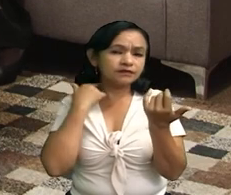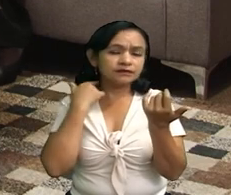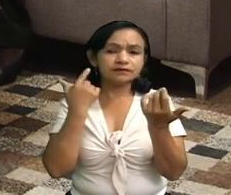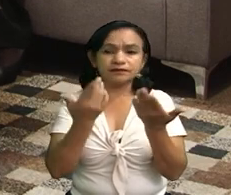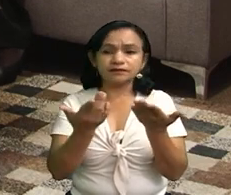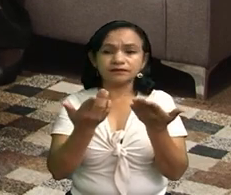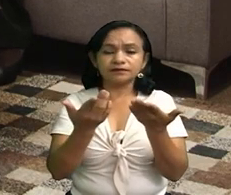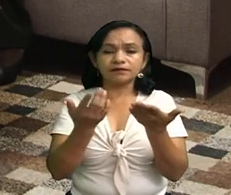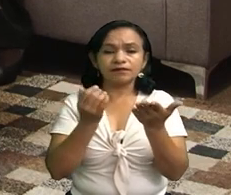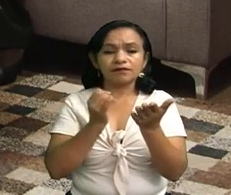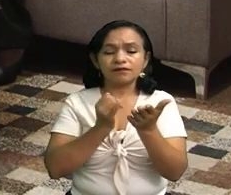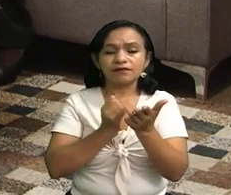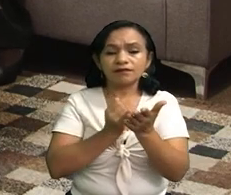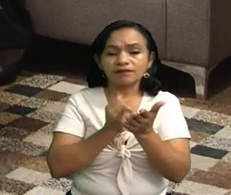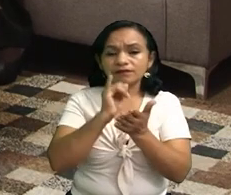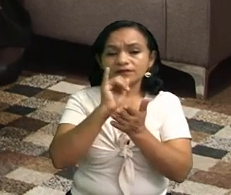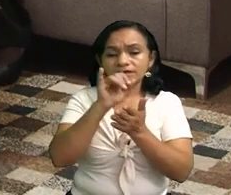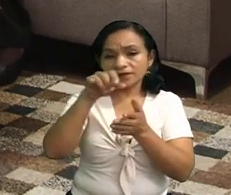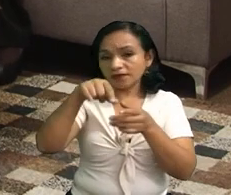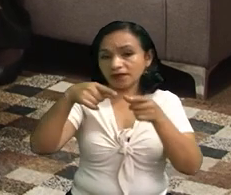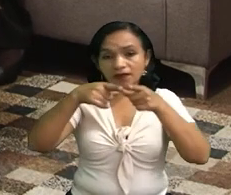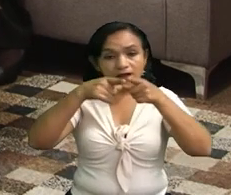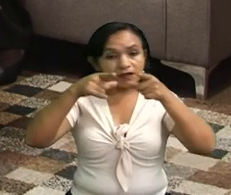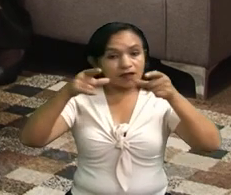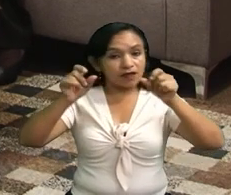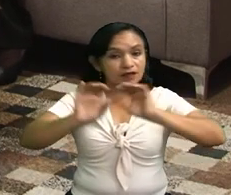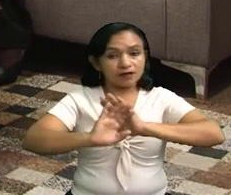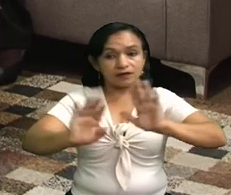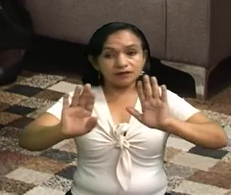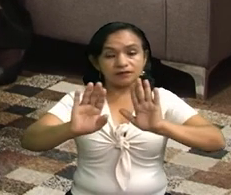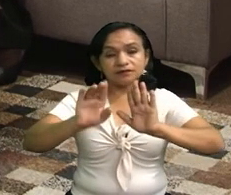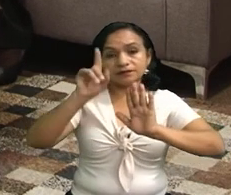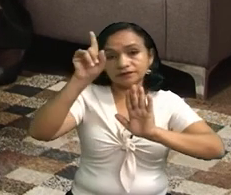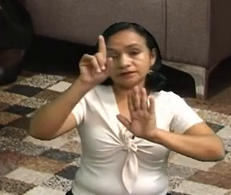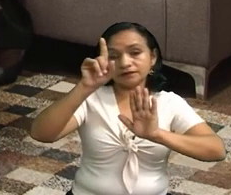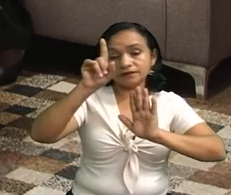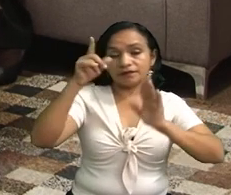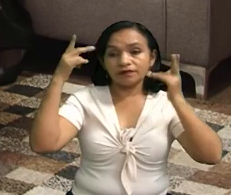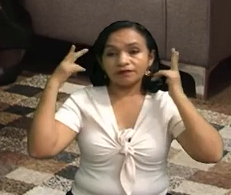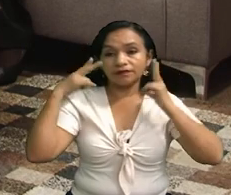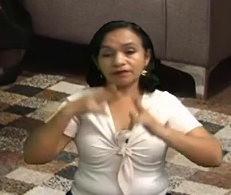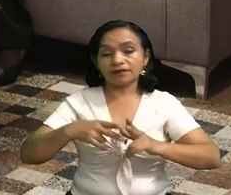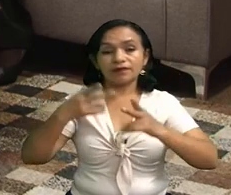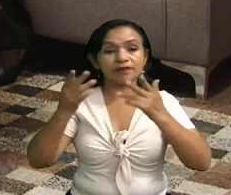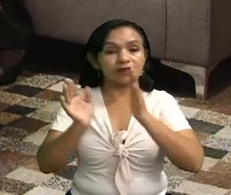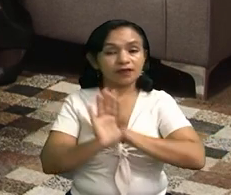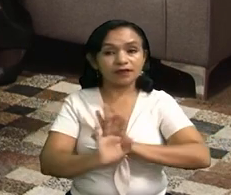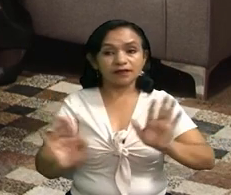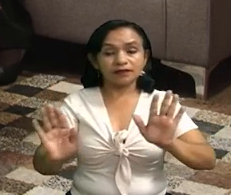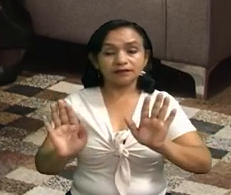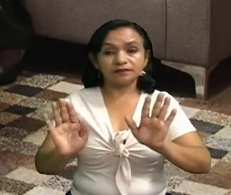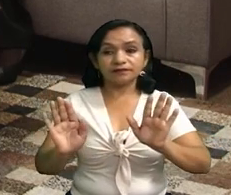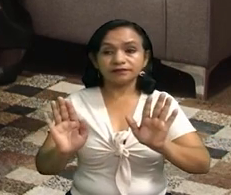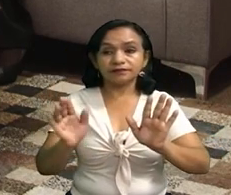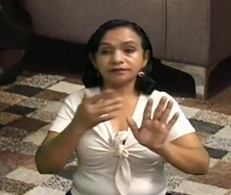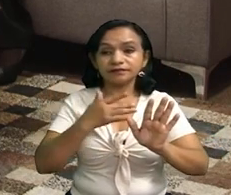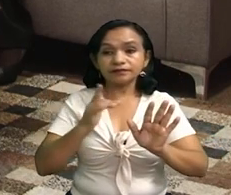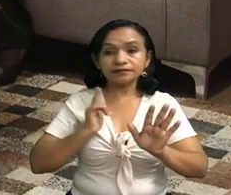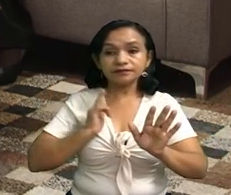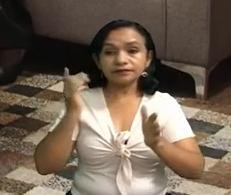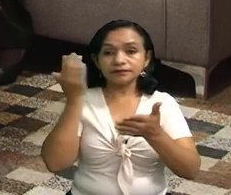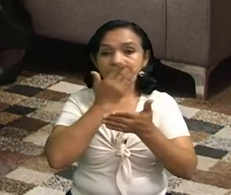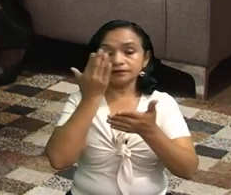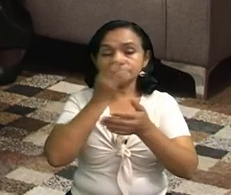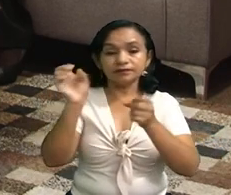por ejemplo, ingeniería civil que solo está en Managua. Okay. Pero ellos lo hacen ahí. Si es de Chontales, se matricula en Chontales. Sí, porque nosotros tenemos carreras